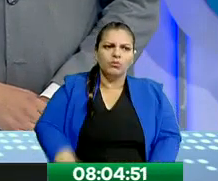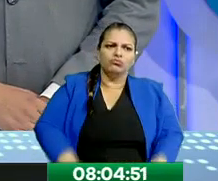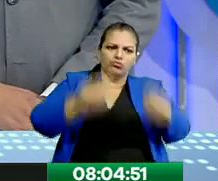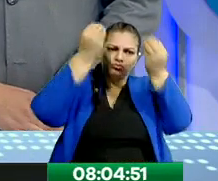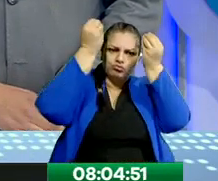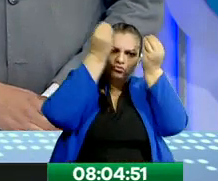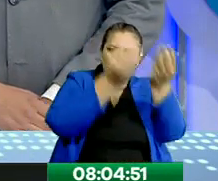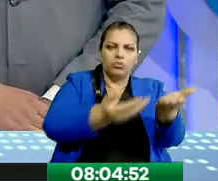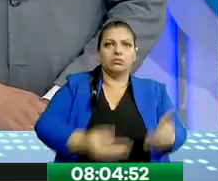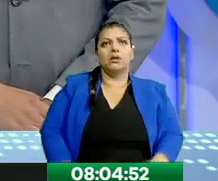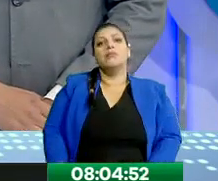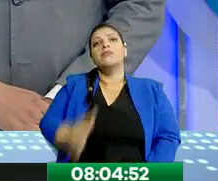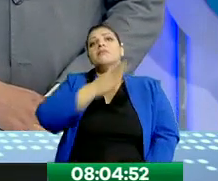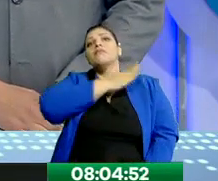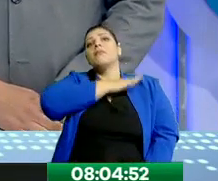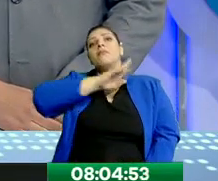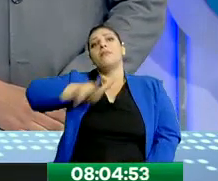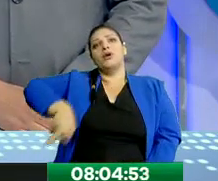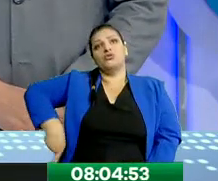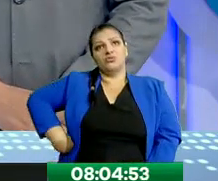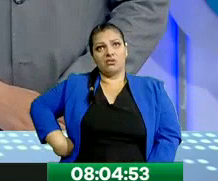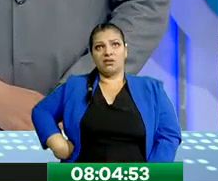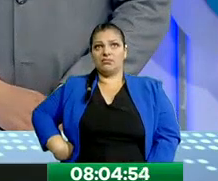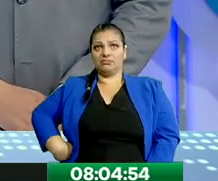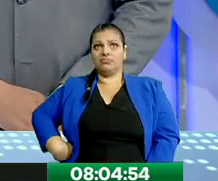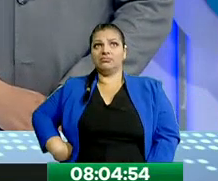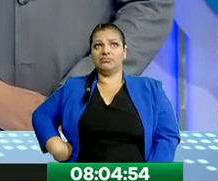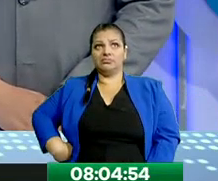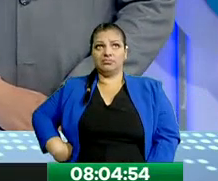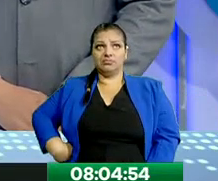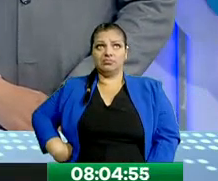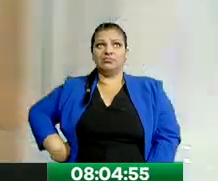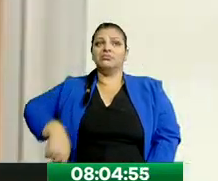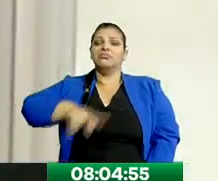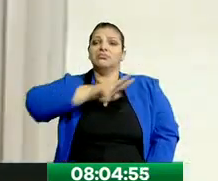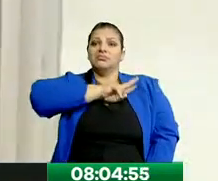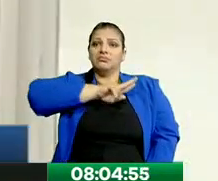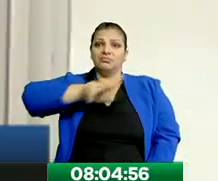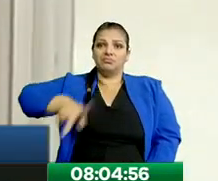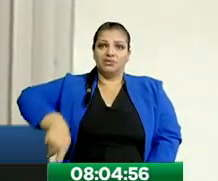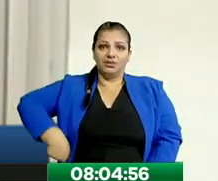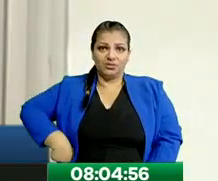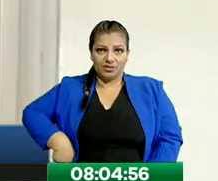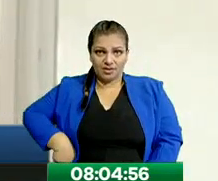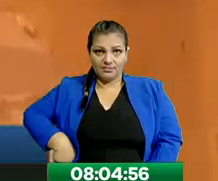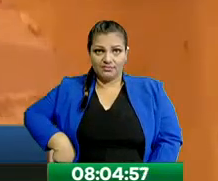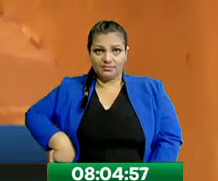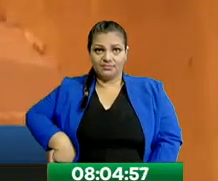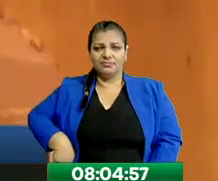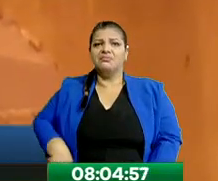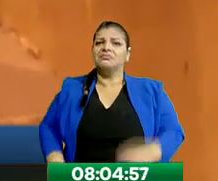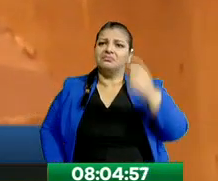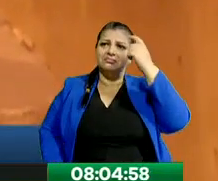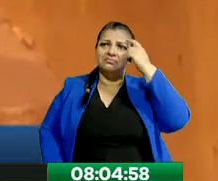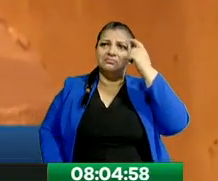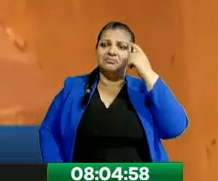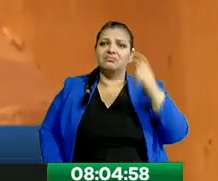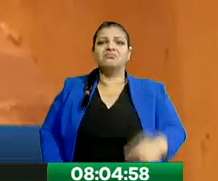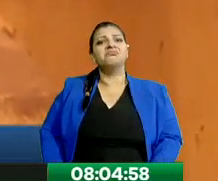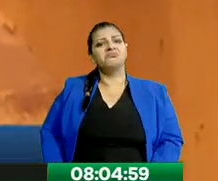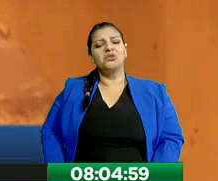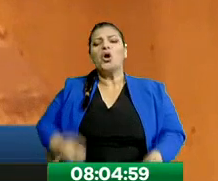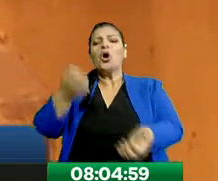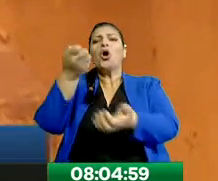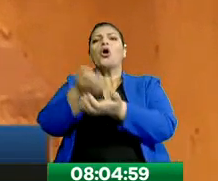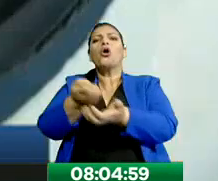muy personal, puedo admirarlo mucho. Ajá. Pero el disco más caro me cuesta 30 latas. Y ese es el original. ¿Sí o no? ¿Y en la Bahía